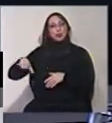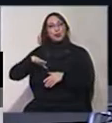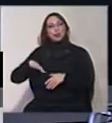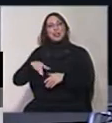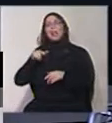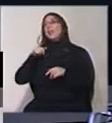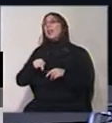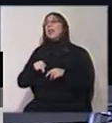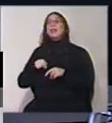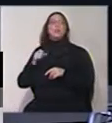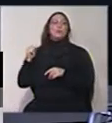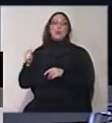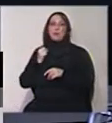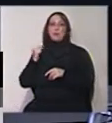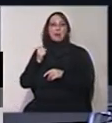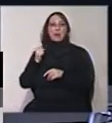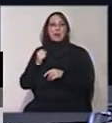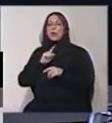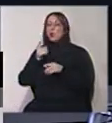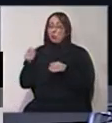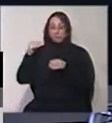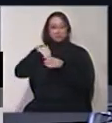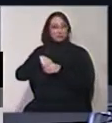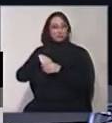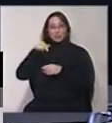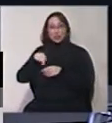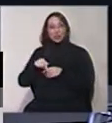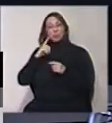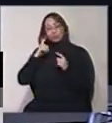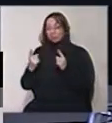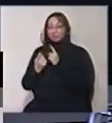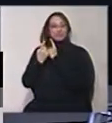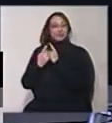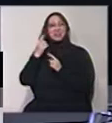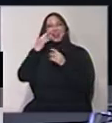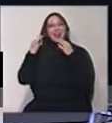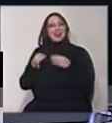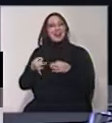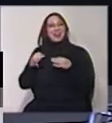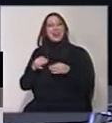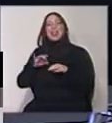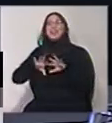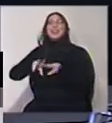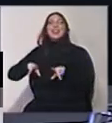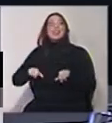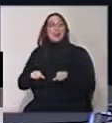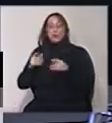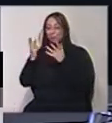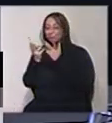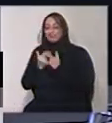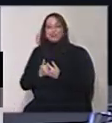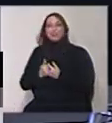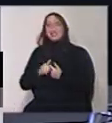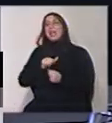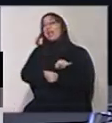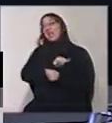un elemento fundamental. Si no incorporamos eso, nos vamos a encontrar con realidades donde la delincuencia organizada gana la